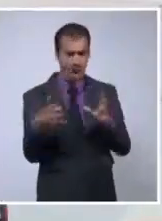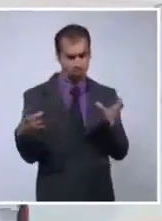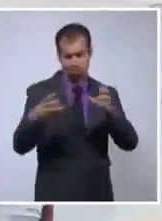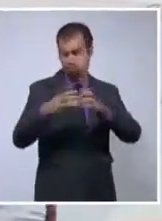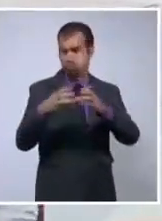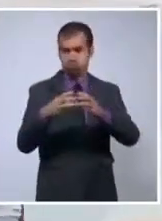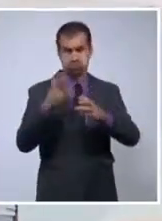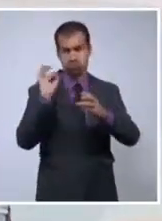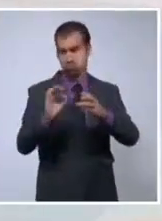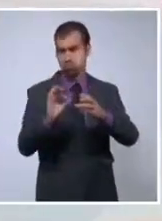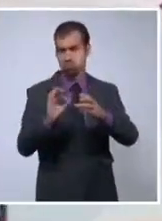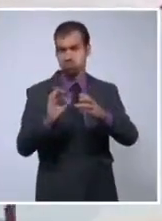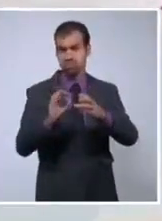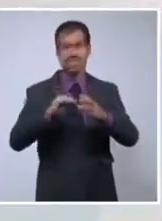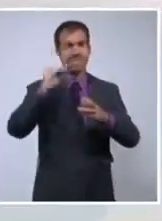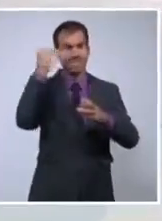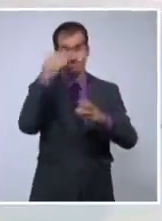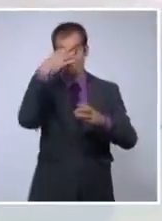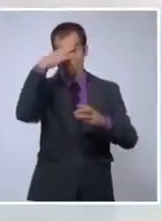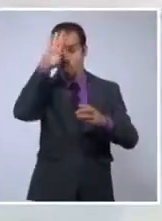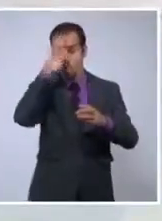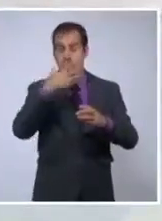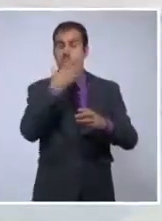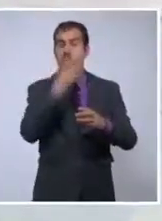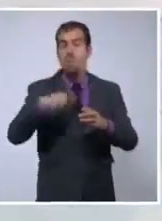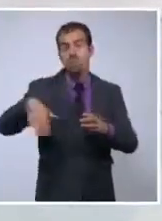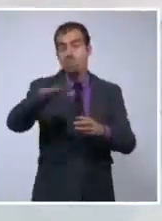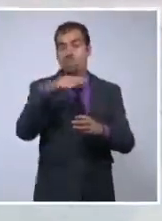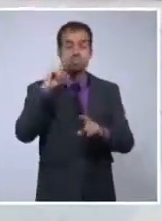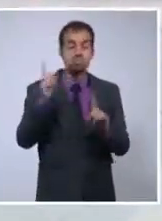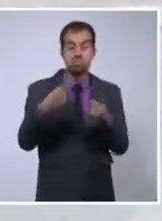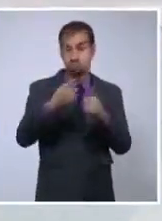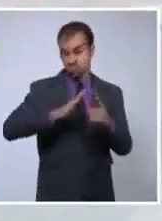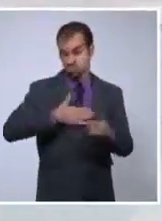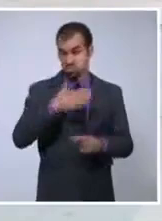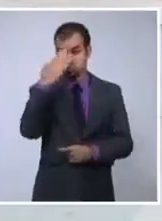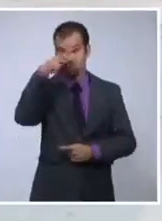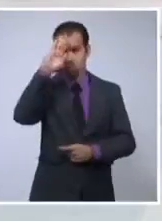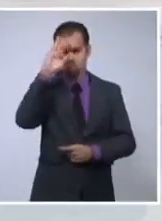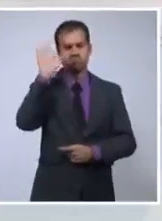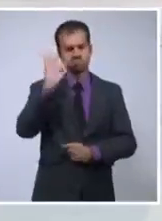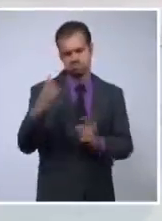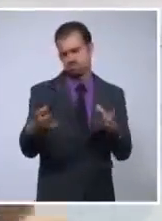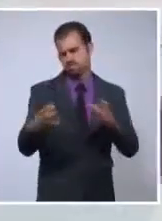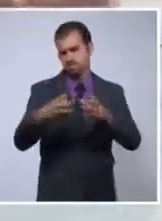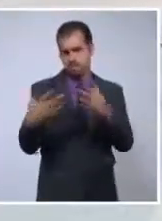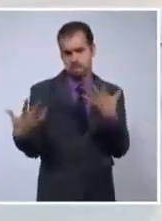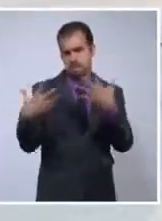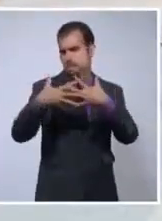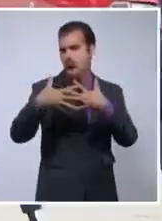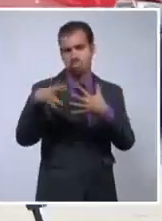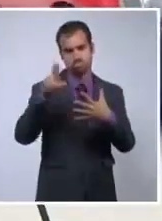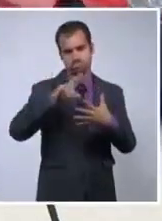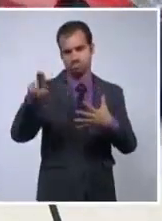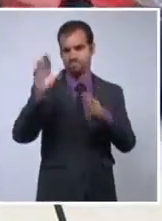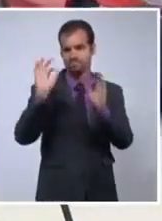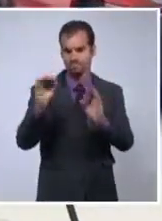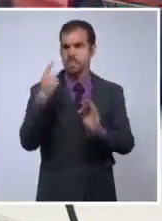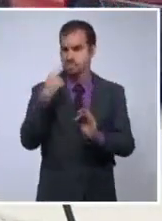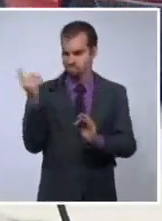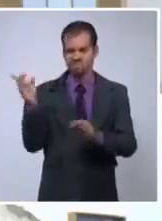Cuba y la juventud cubana, la música cubana, se mantiene unida a la revolución, y aquí está el resultado. Con